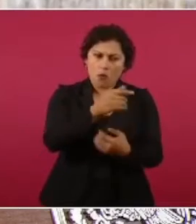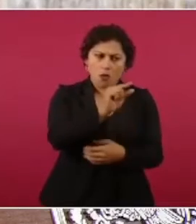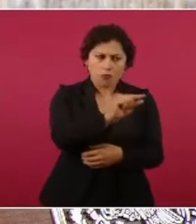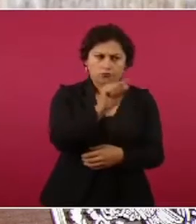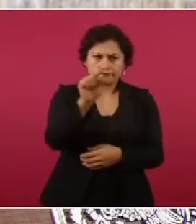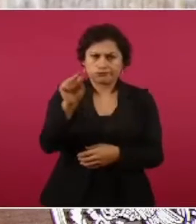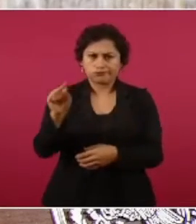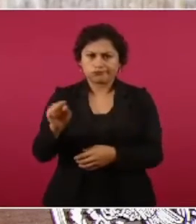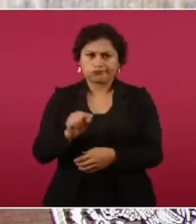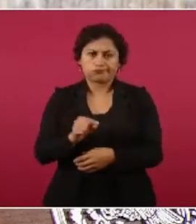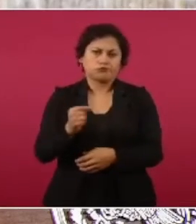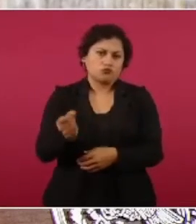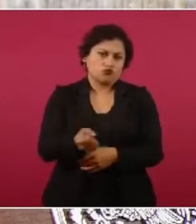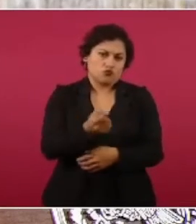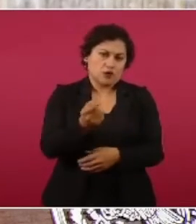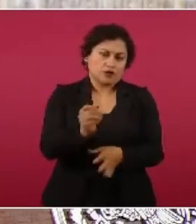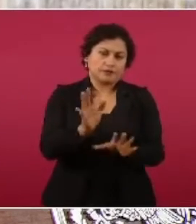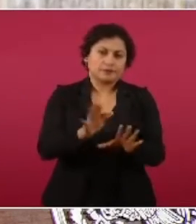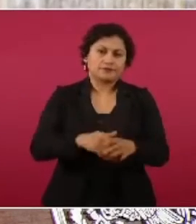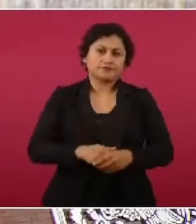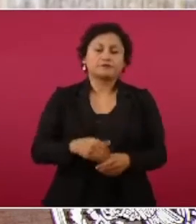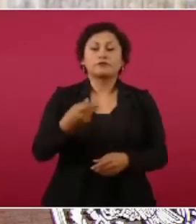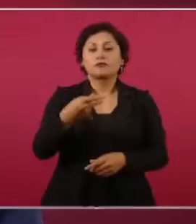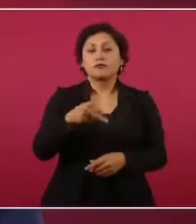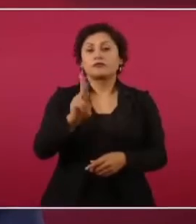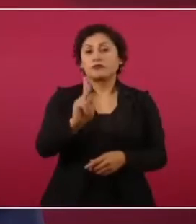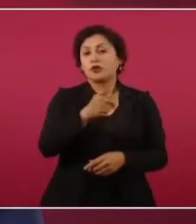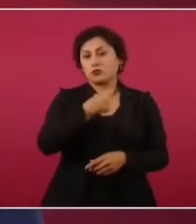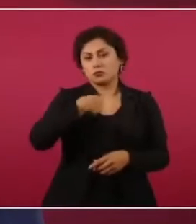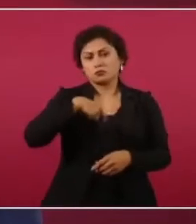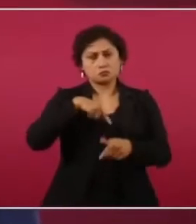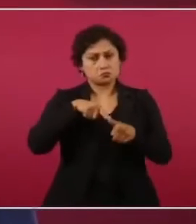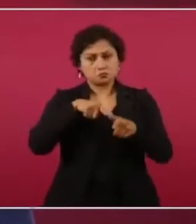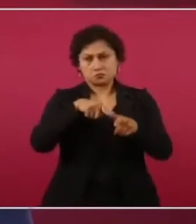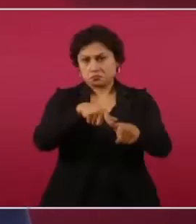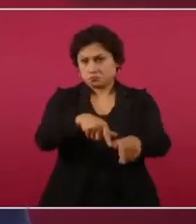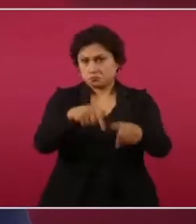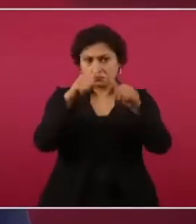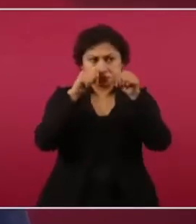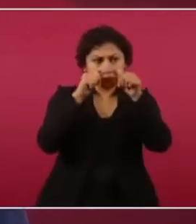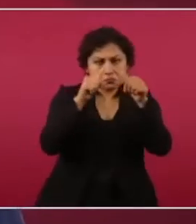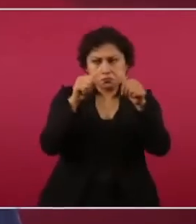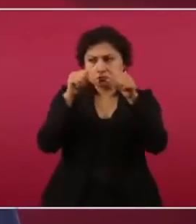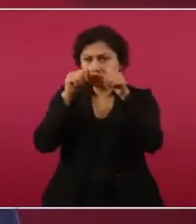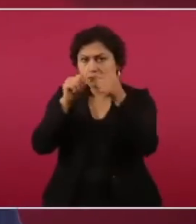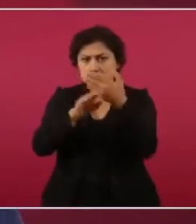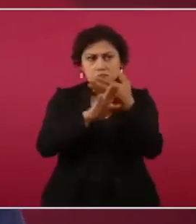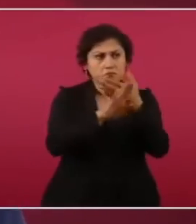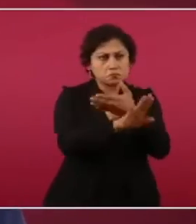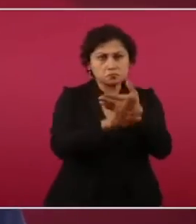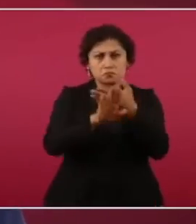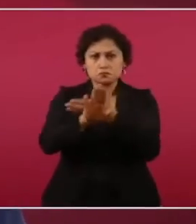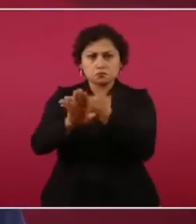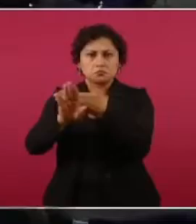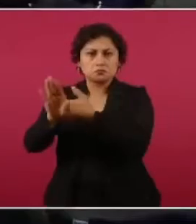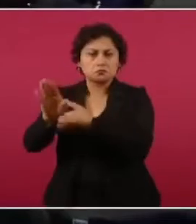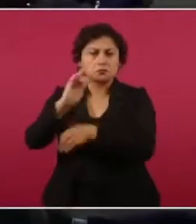Afortunadamente también. Pero vamos a seguir combatiendo la delincuencia.